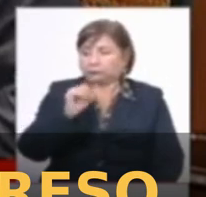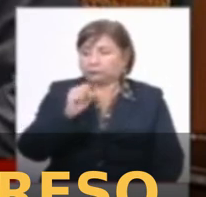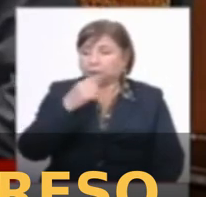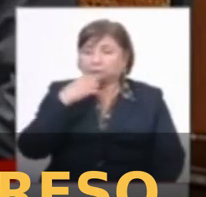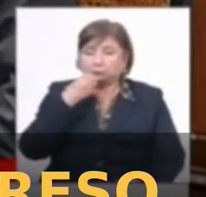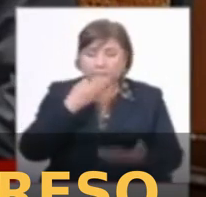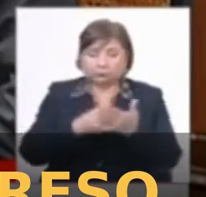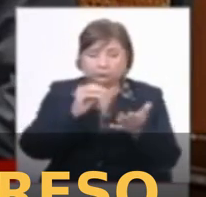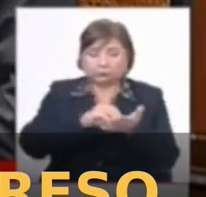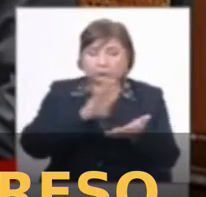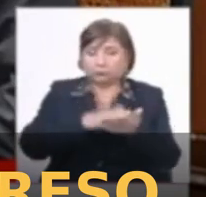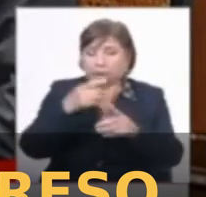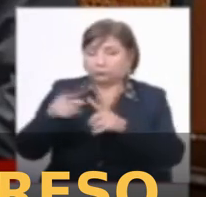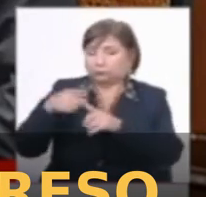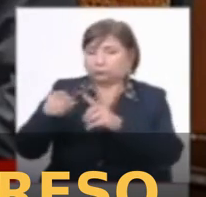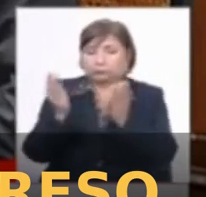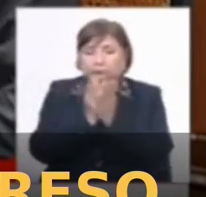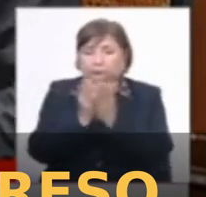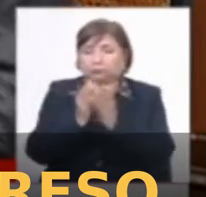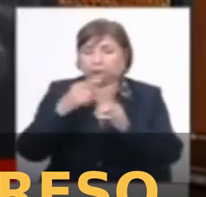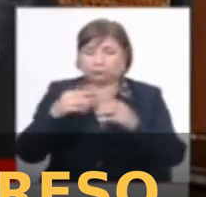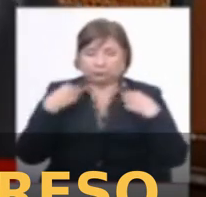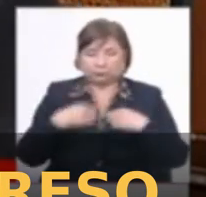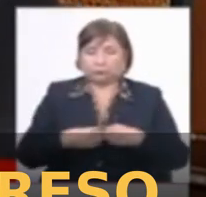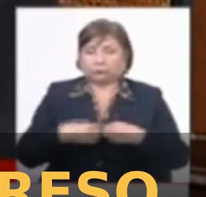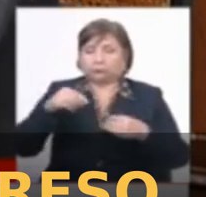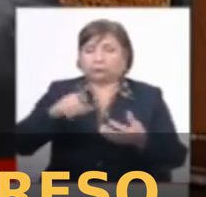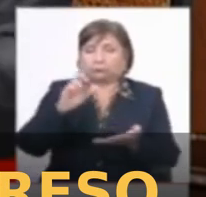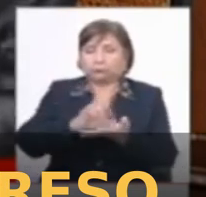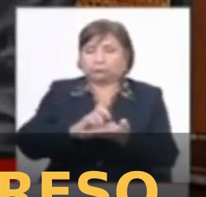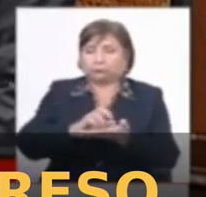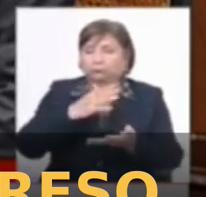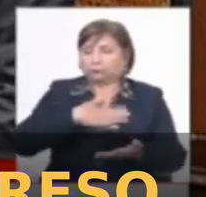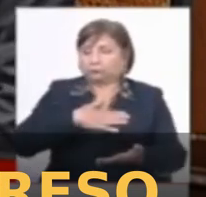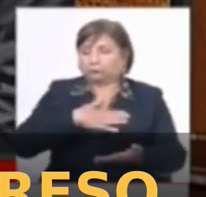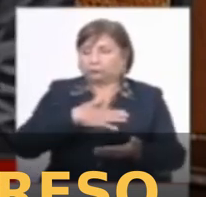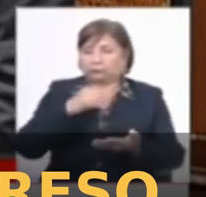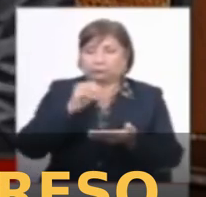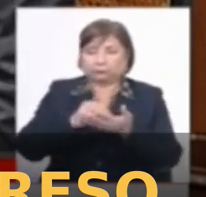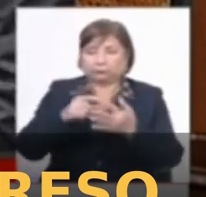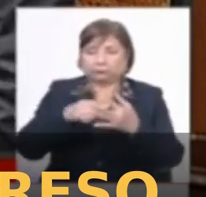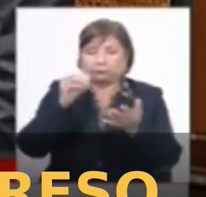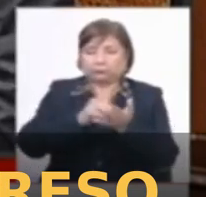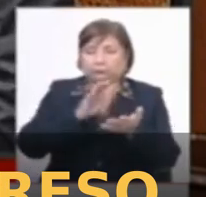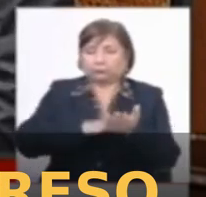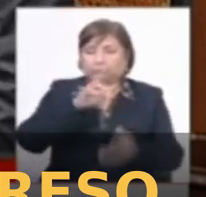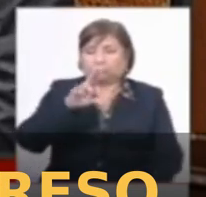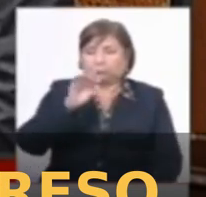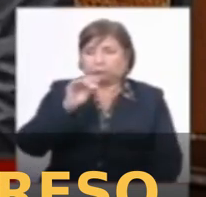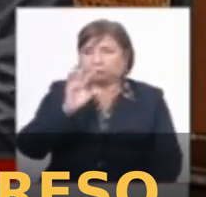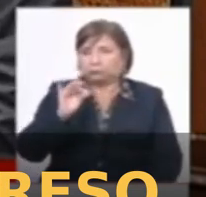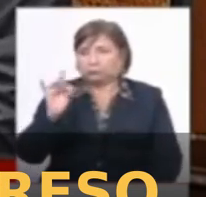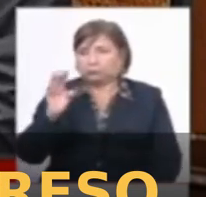bien inscrito en varios colegios de abogados, pero el Colegio de Abogados de Lima es mi registro de matrícula